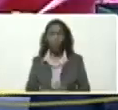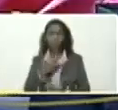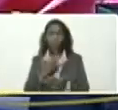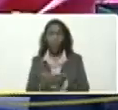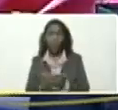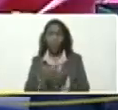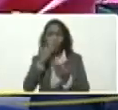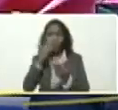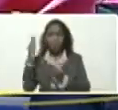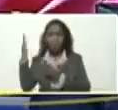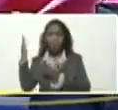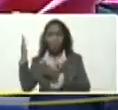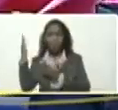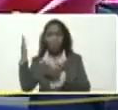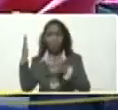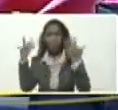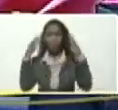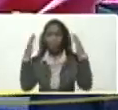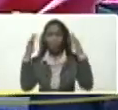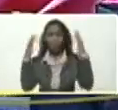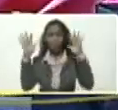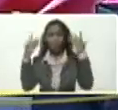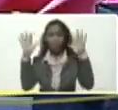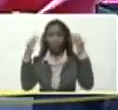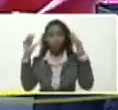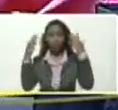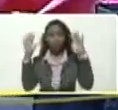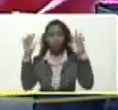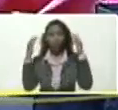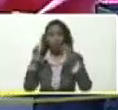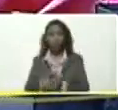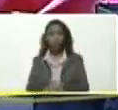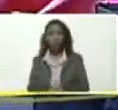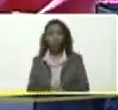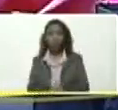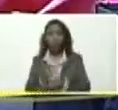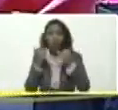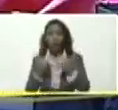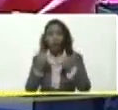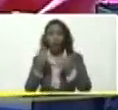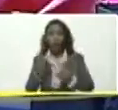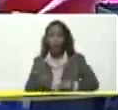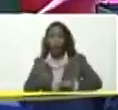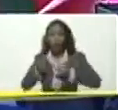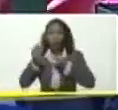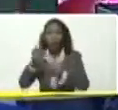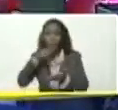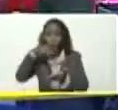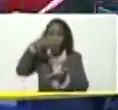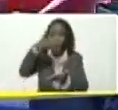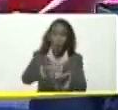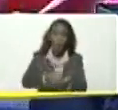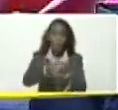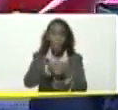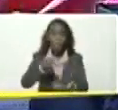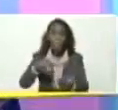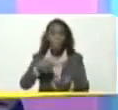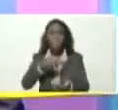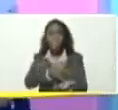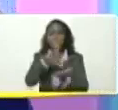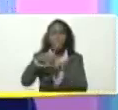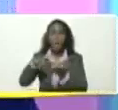Gracias, hermano. Felicitaciones. Bueno, y ahora vamos a entregar menciones del Premio Nacional del Libro. Vamos a